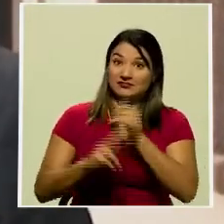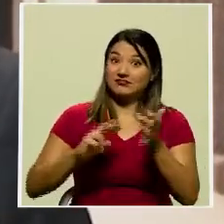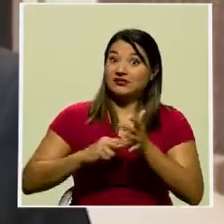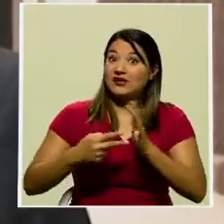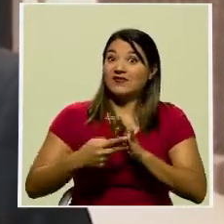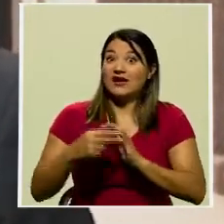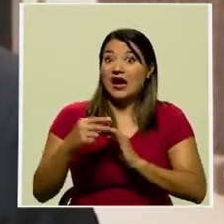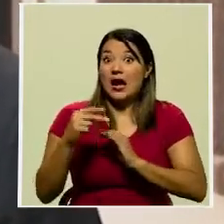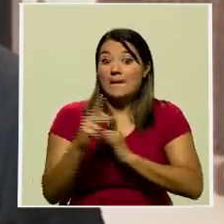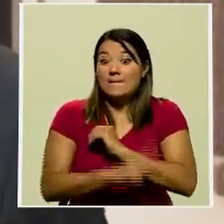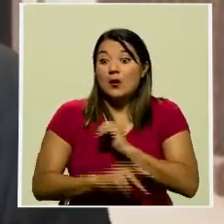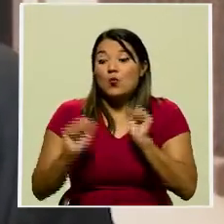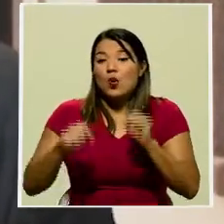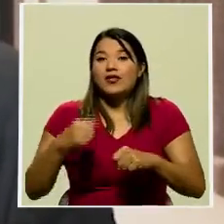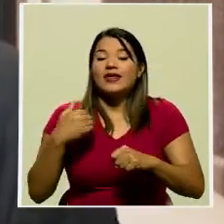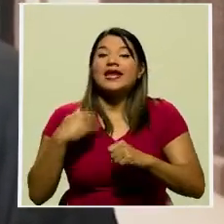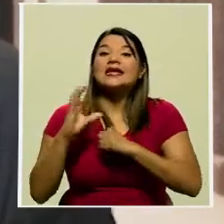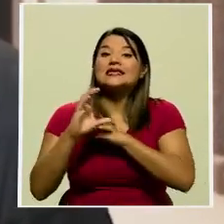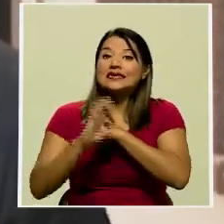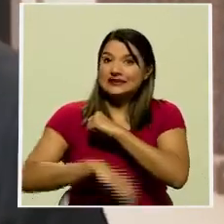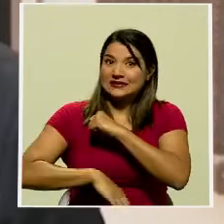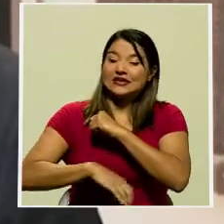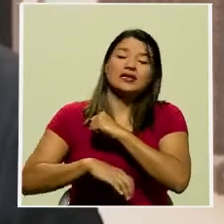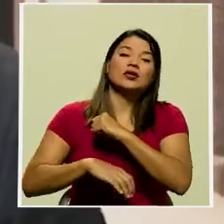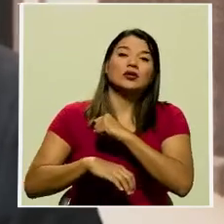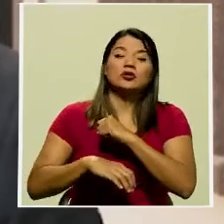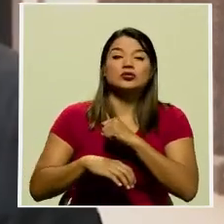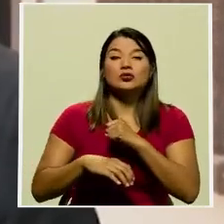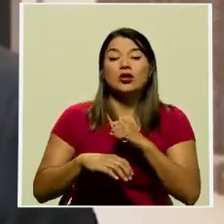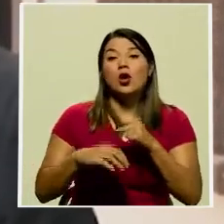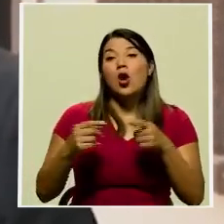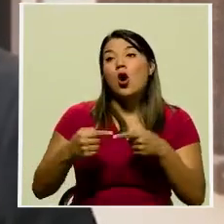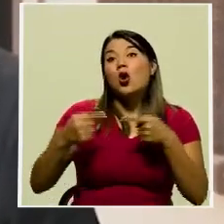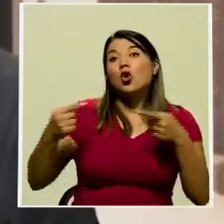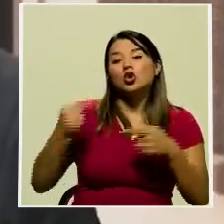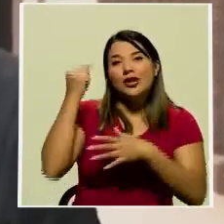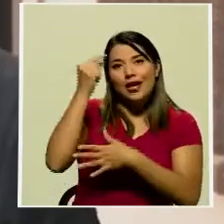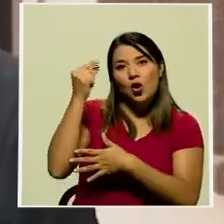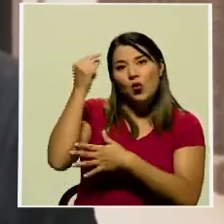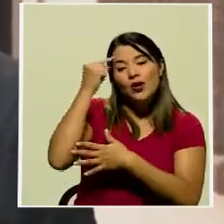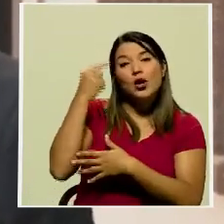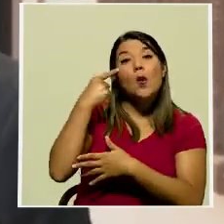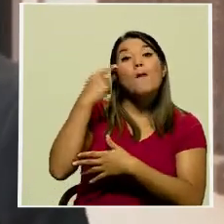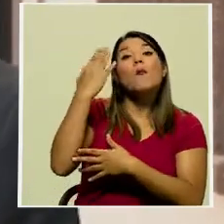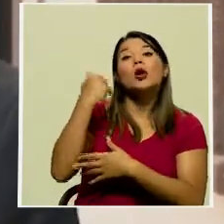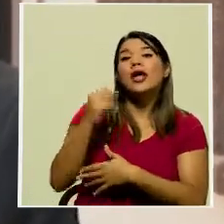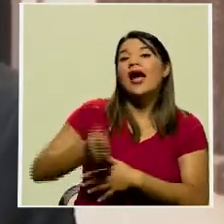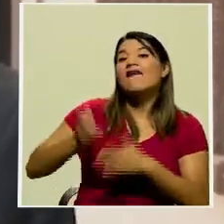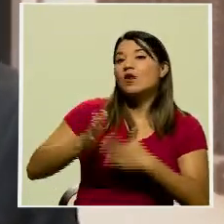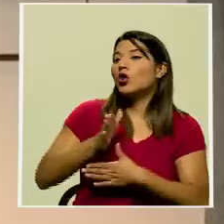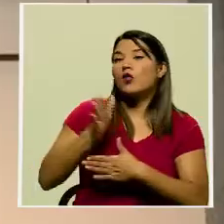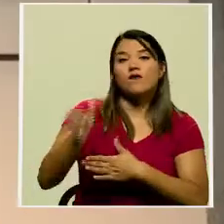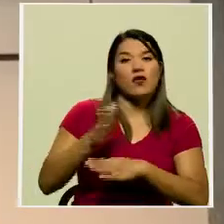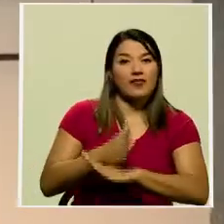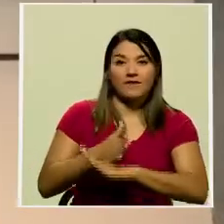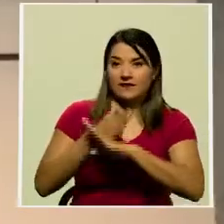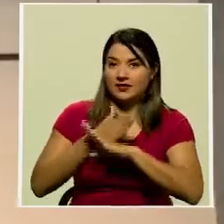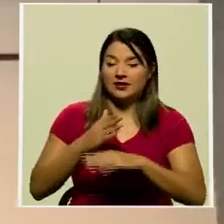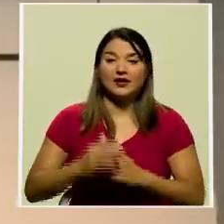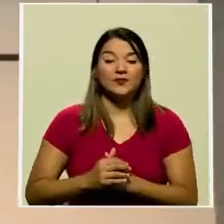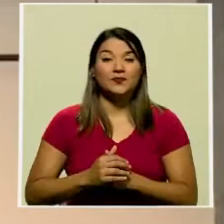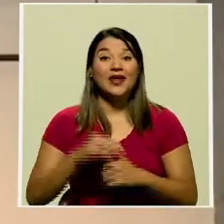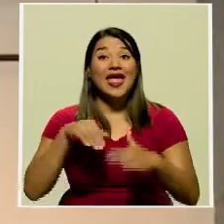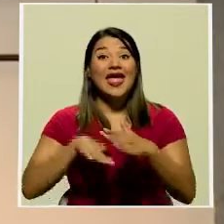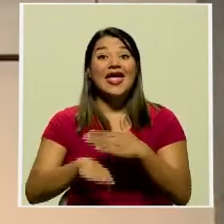sanciones procesales y eventualmente sanciones pecuniarias contra el Estado por la imparecencia a los procesos. En diciembre